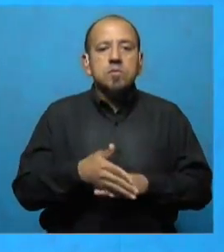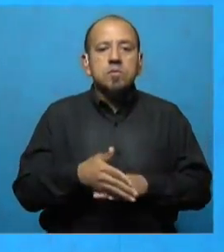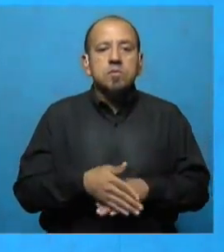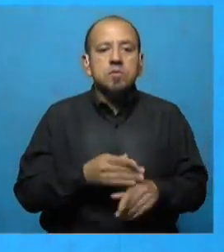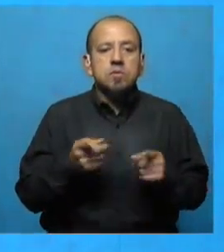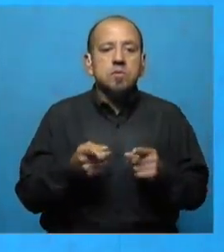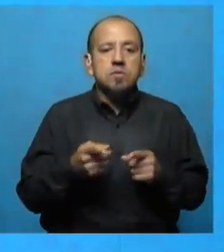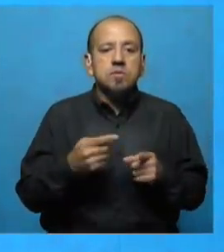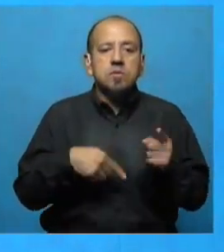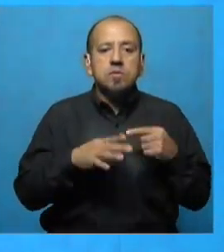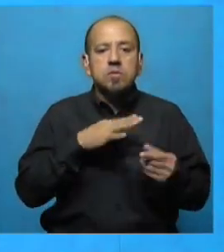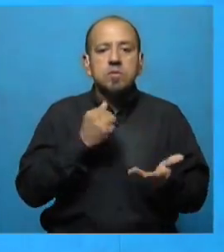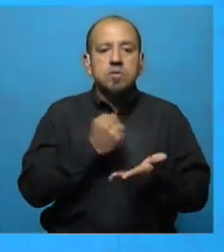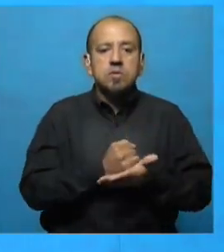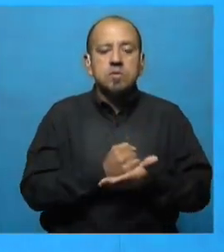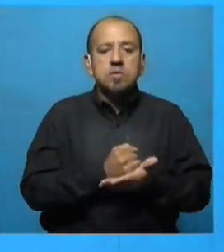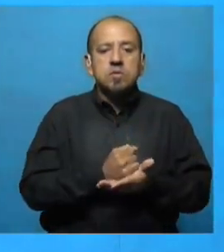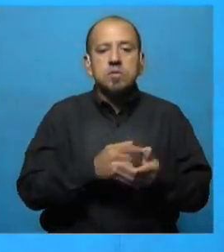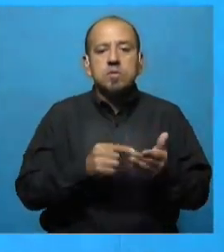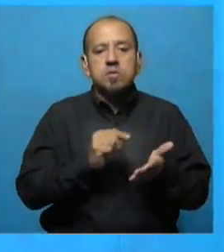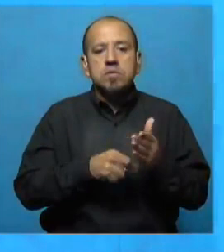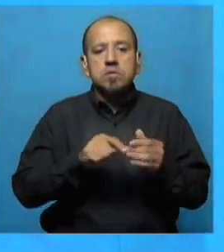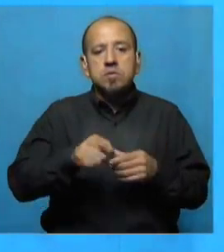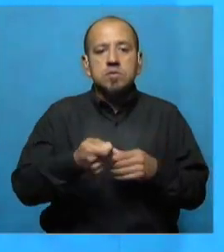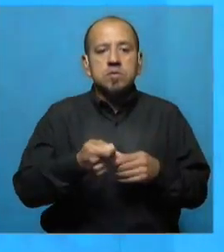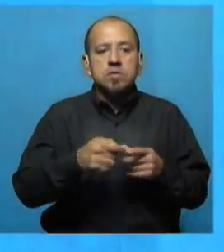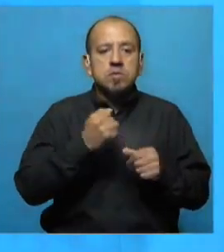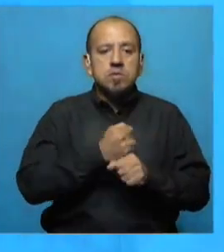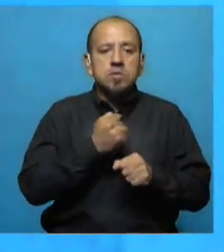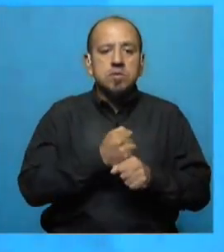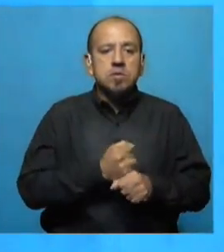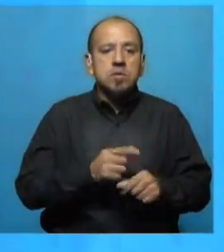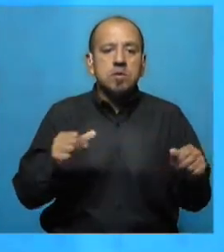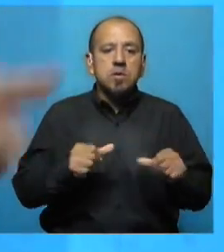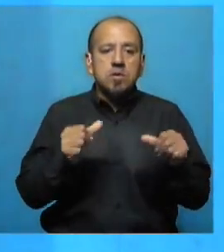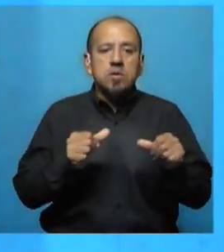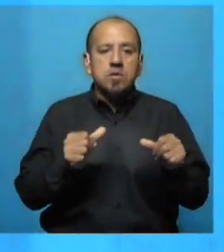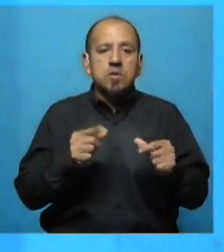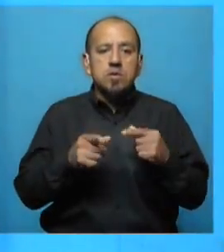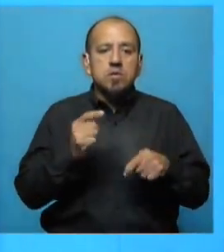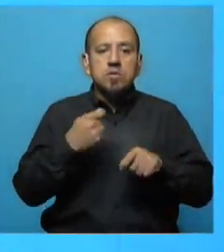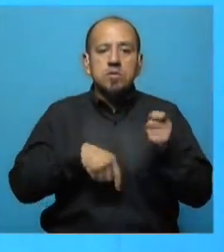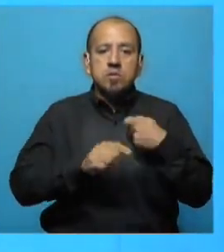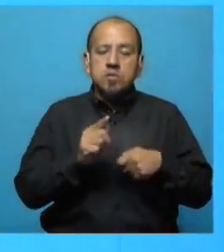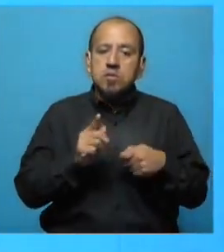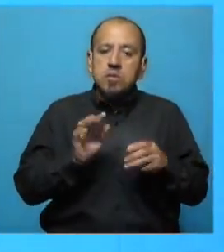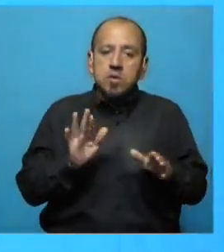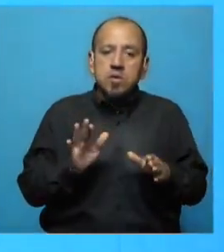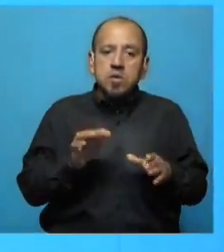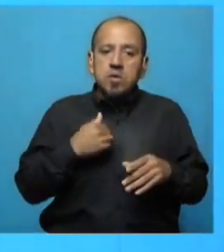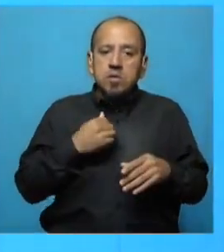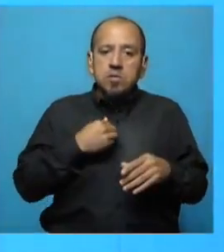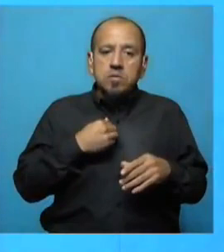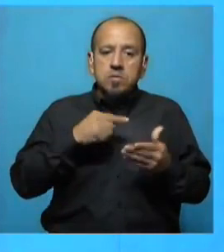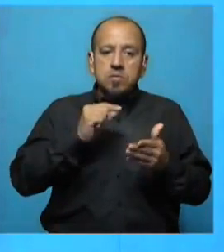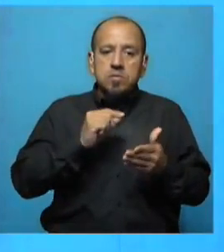yo vuelco ahí hay marcas que me contratan o canales que me contratan para trabajar lo hacen con que yo vengo incluido O sea me están